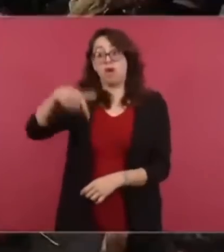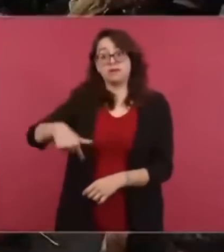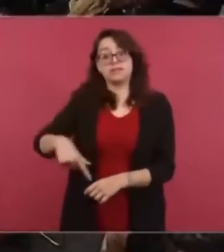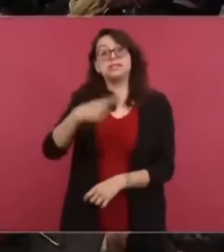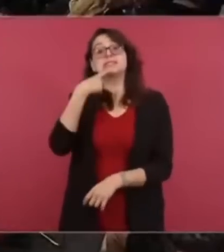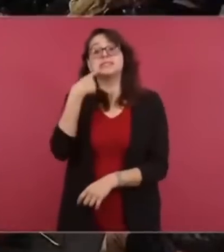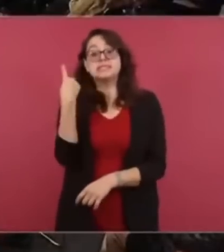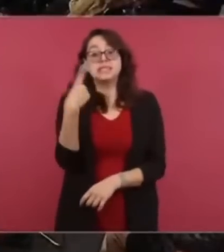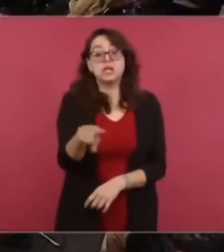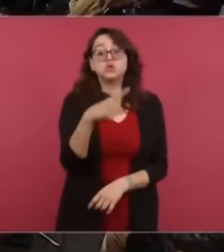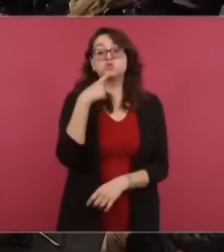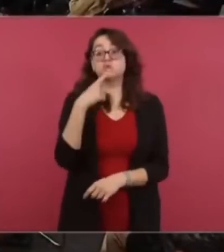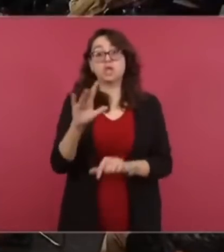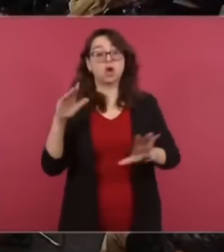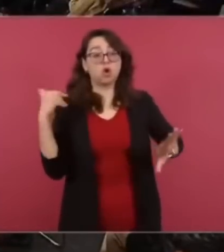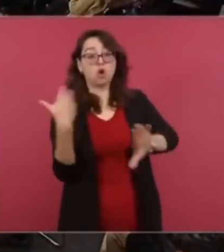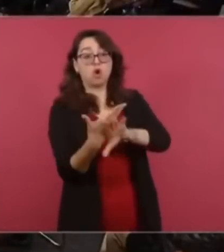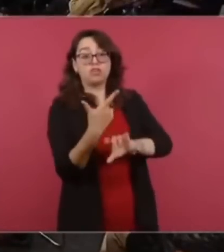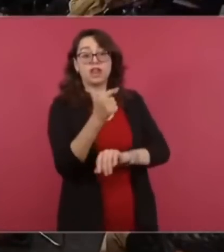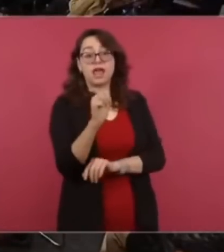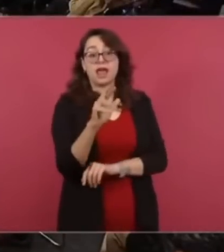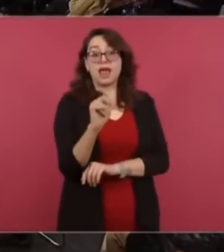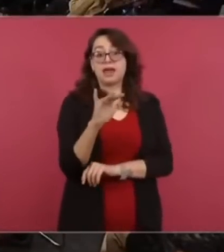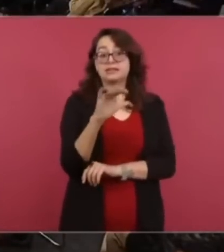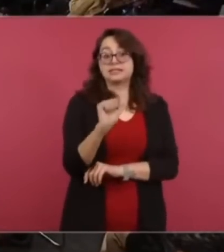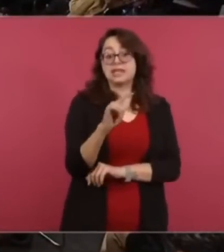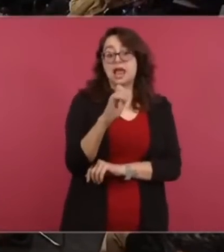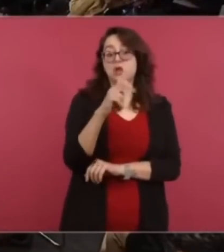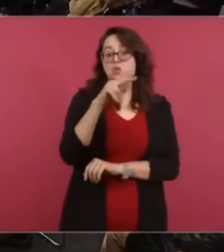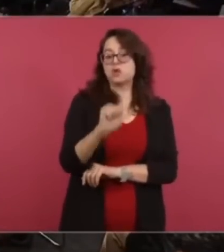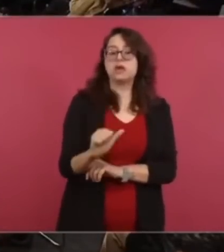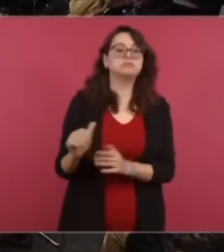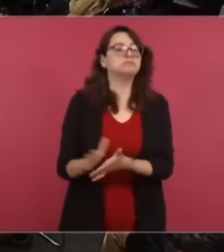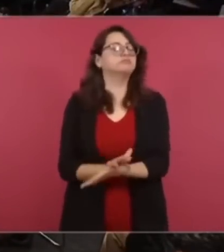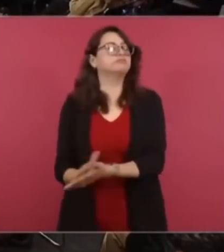Y amparos a Iberdrola,